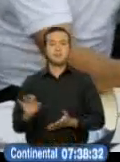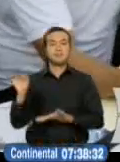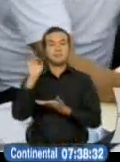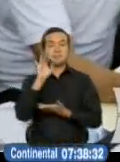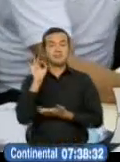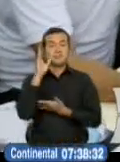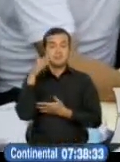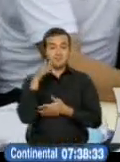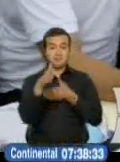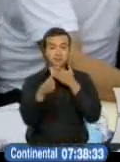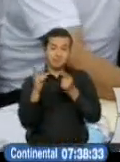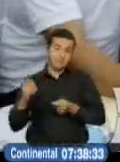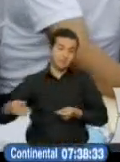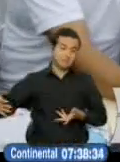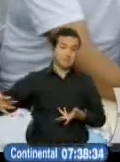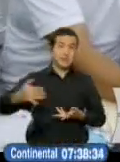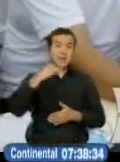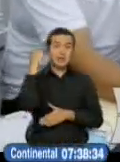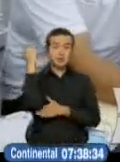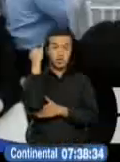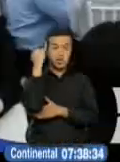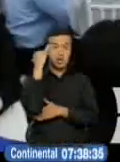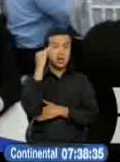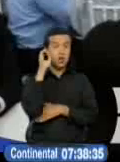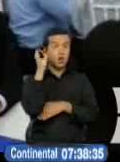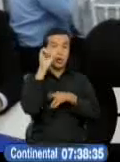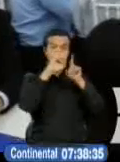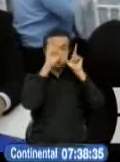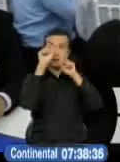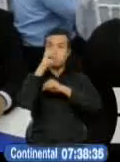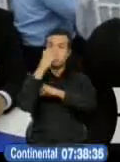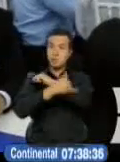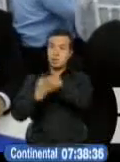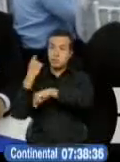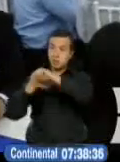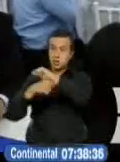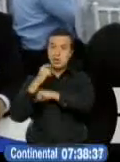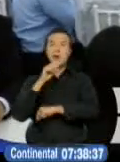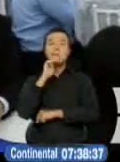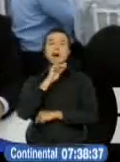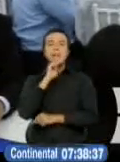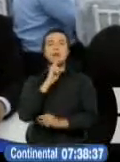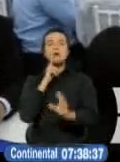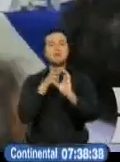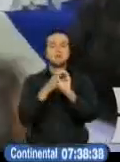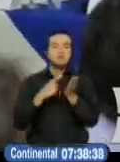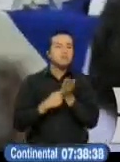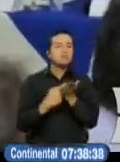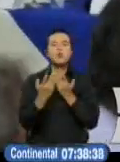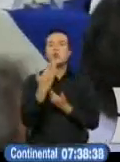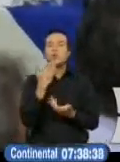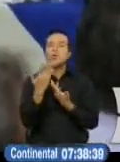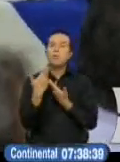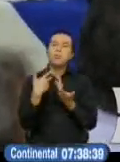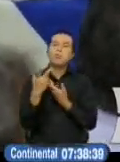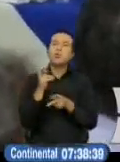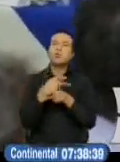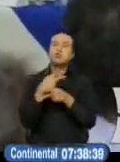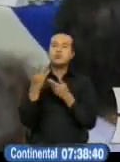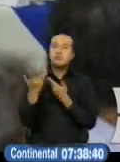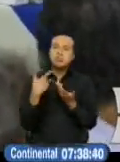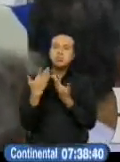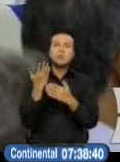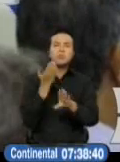Representantes de la pesca artesanal, industriales y exportadores se dieron cita en Manta para participar del Consejo Consultivo sobre su actividad productiva.